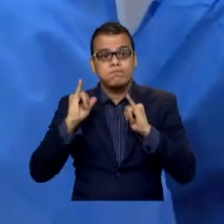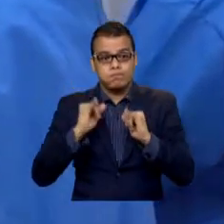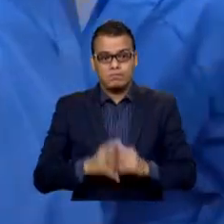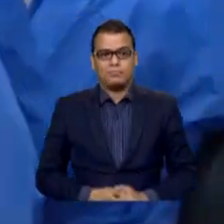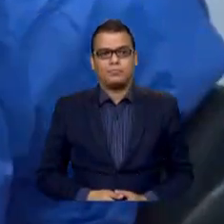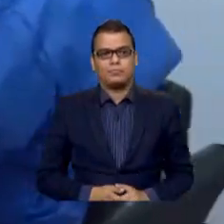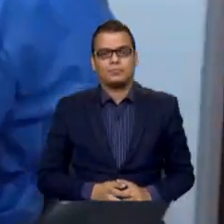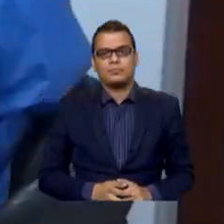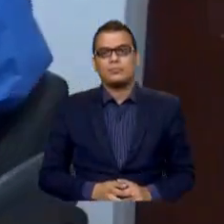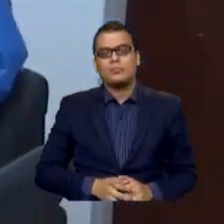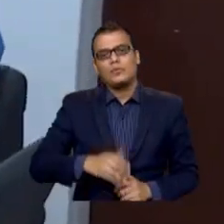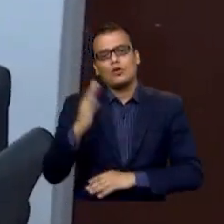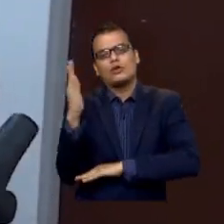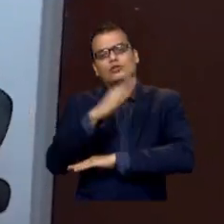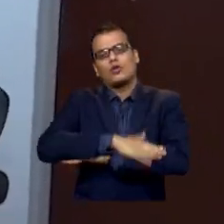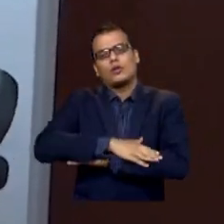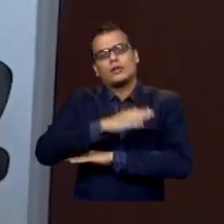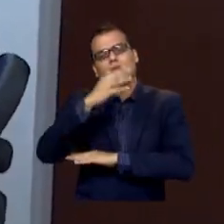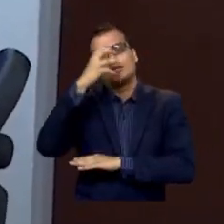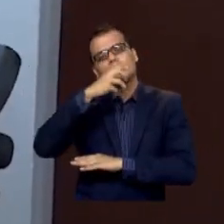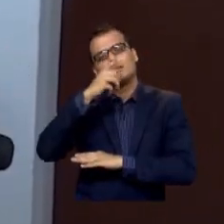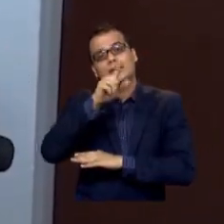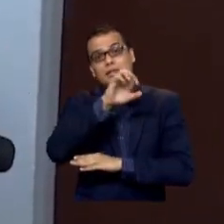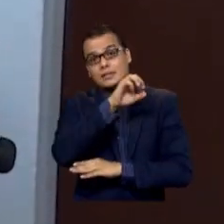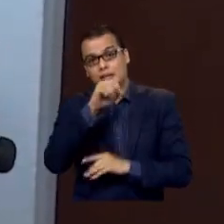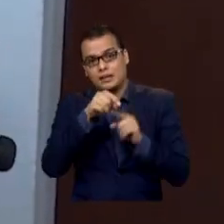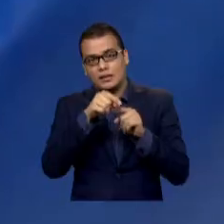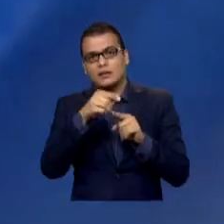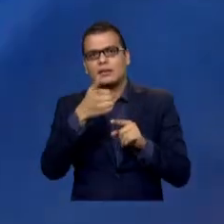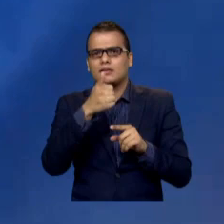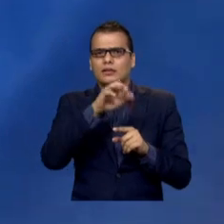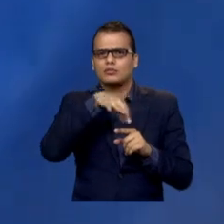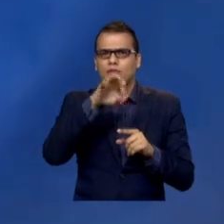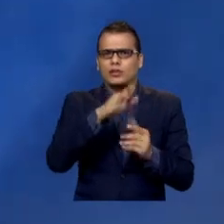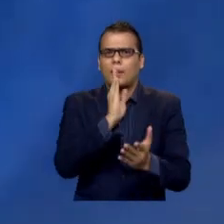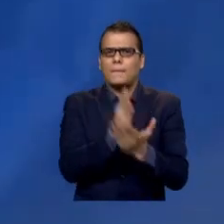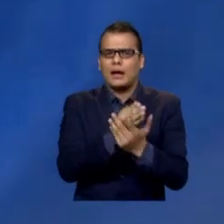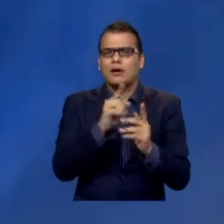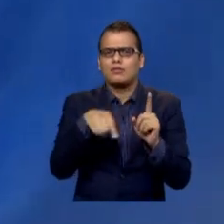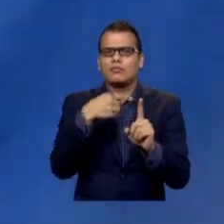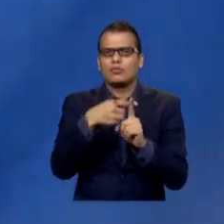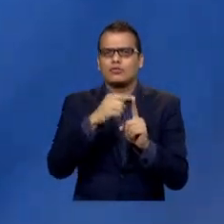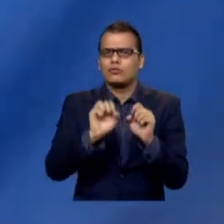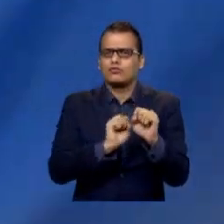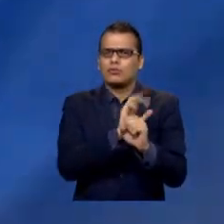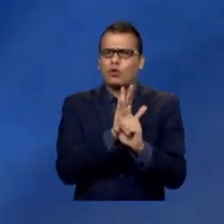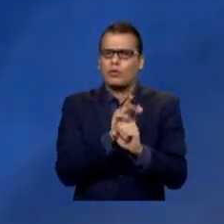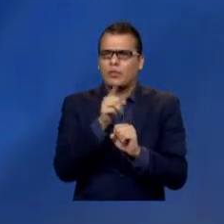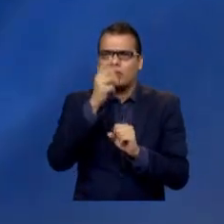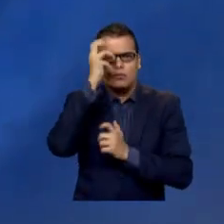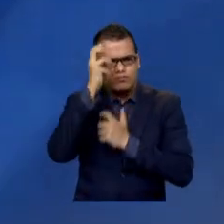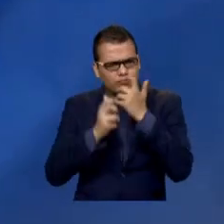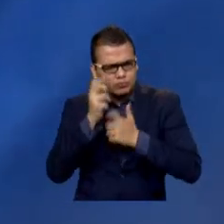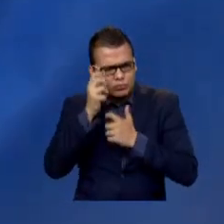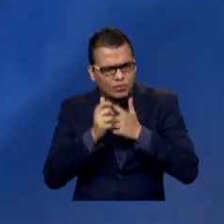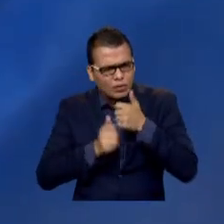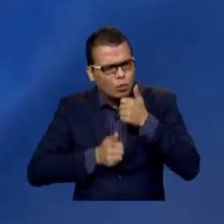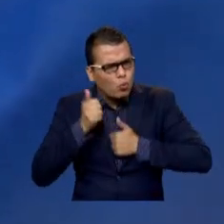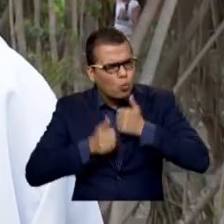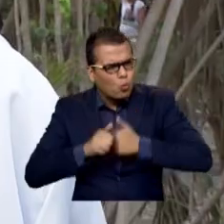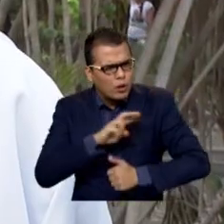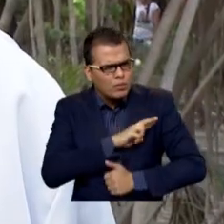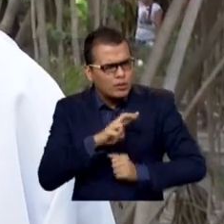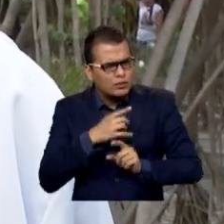cada 100 pruebas que se realizan, el 7% son positivas para COVID, pero ¿cómo es el proceso y qué tipo de pruebas se han estado usando en el